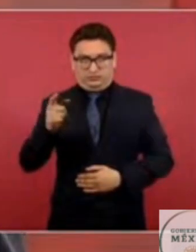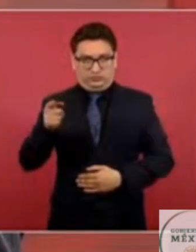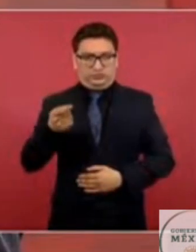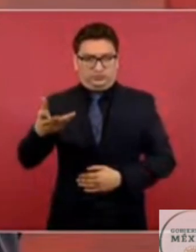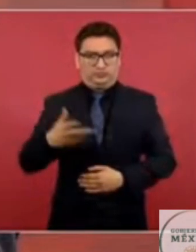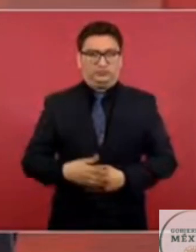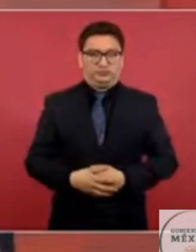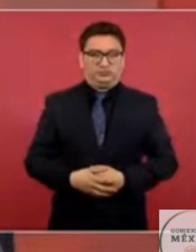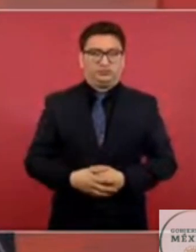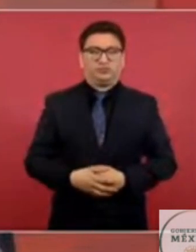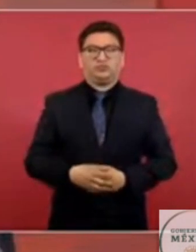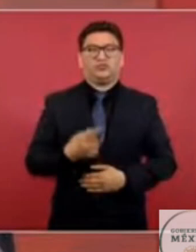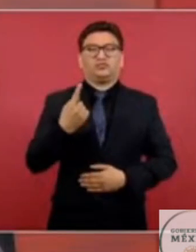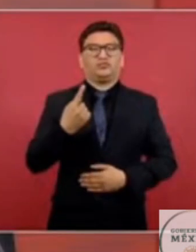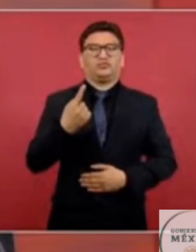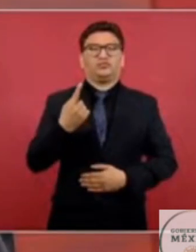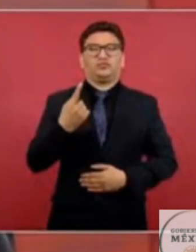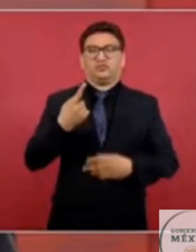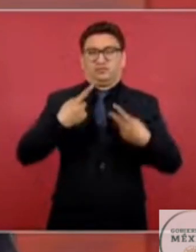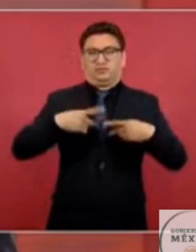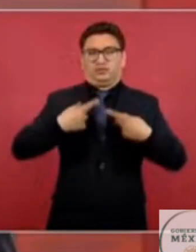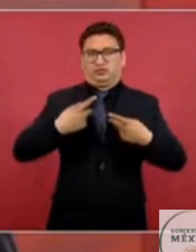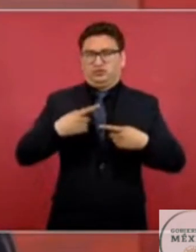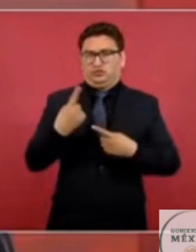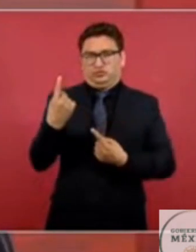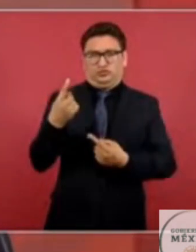o sea, un intermediario,